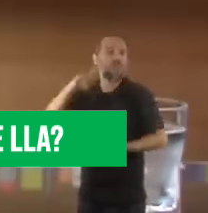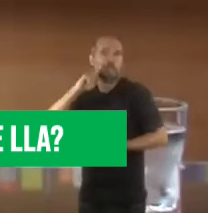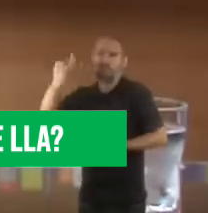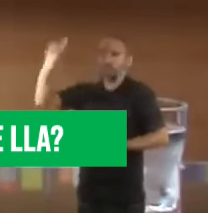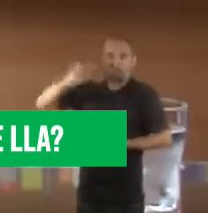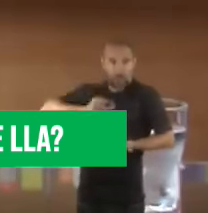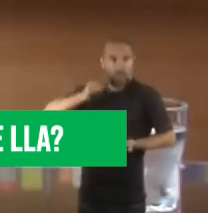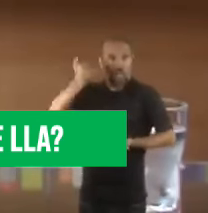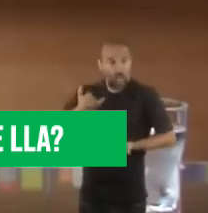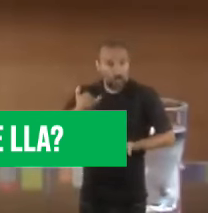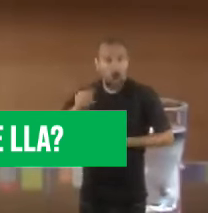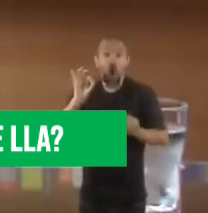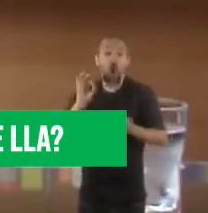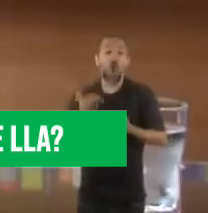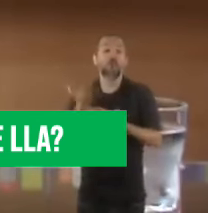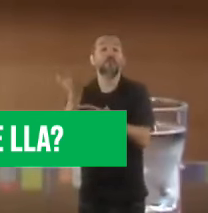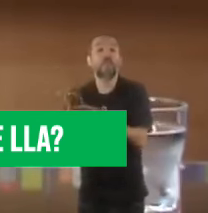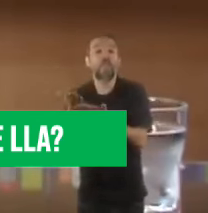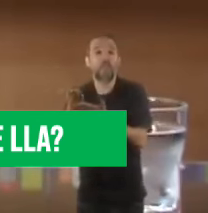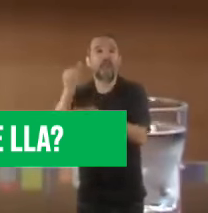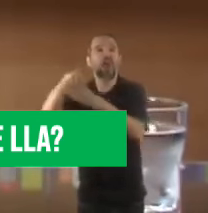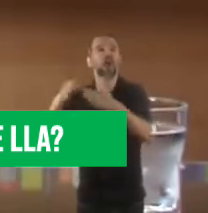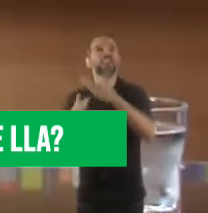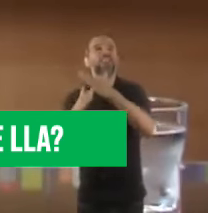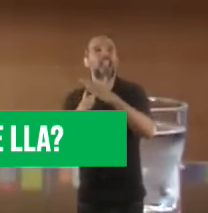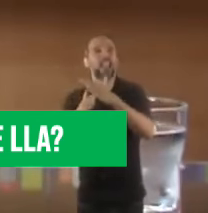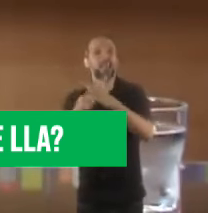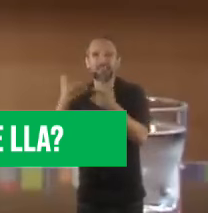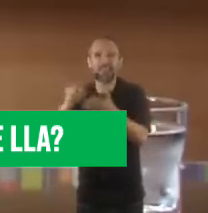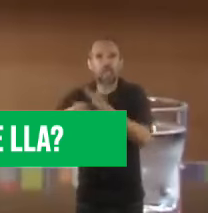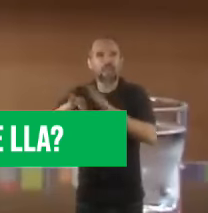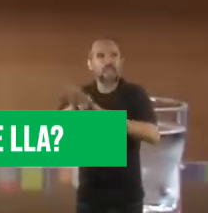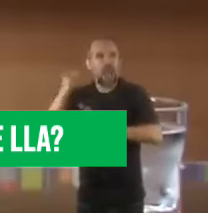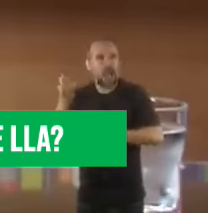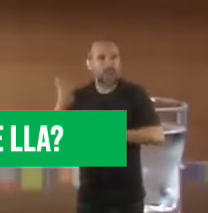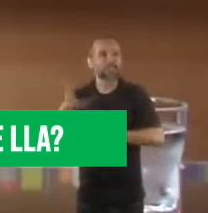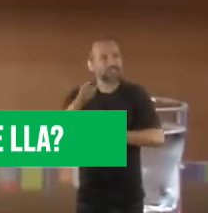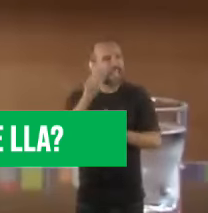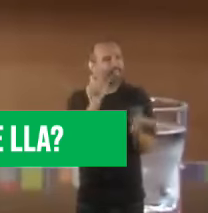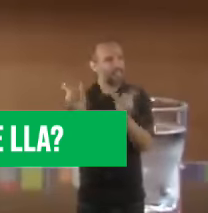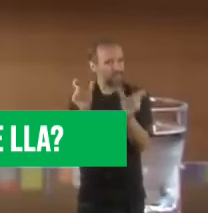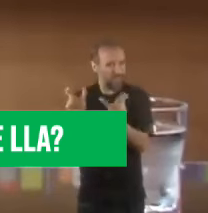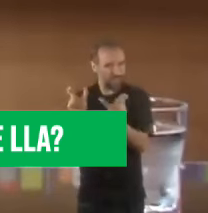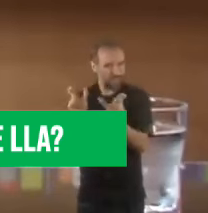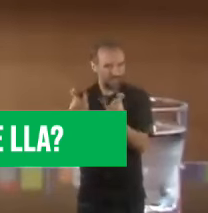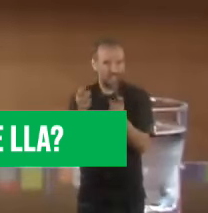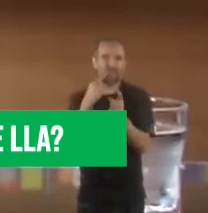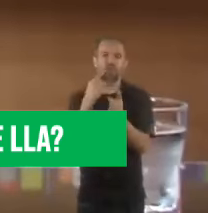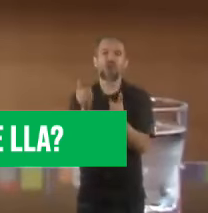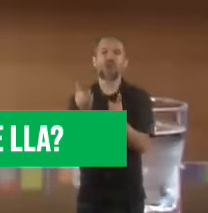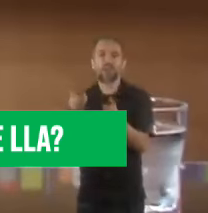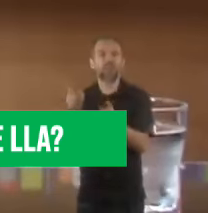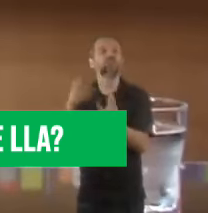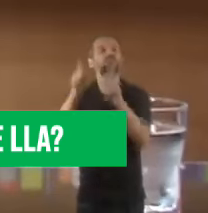que la enunció un mendocino, ¿no? Esta idea de que cuando más lejos del poder estamos, más radicalizados son nuestras propuestas, y cuando llega la hora de la gestión.